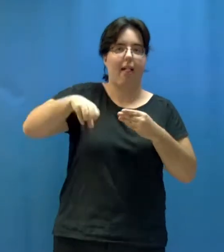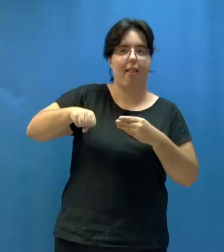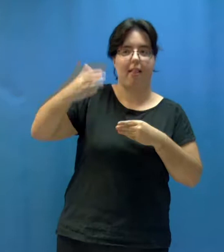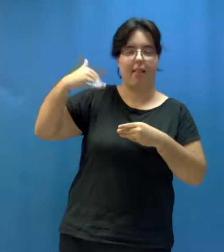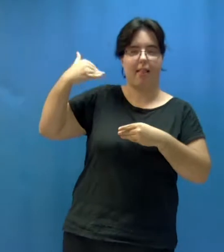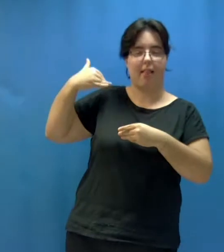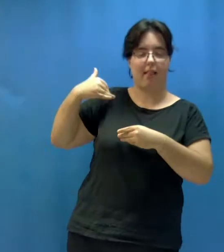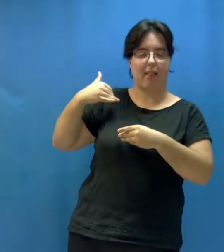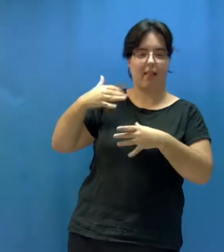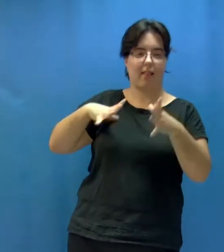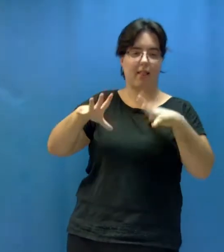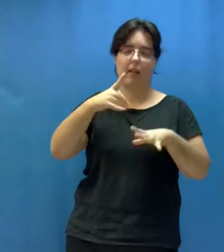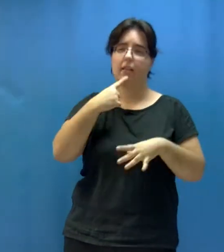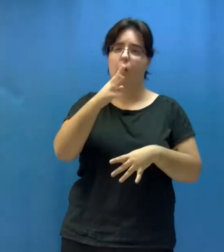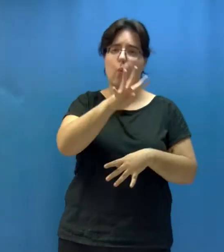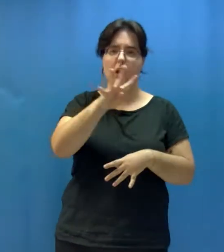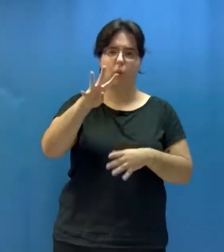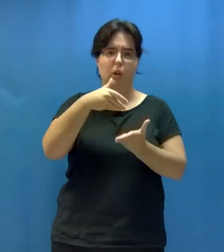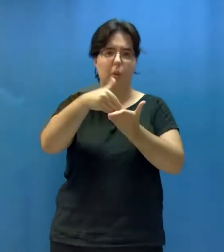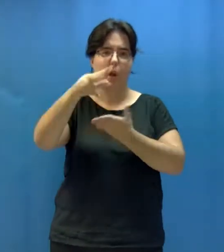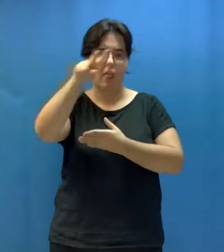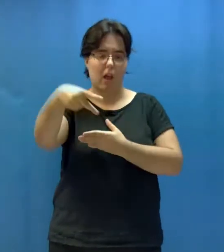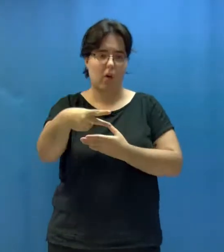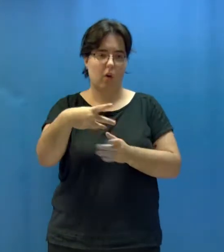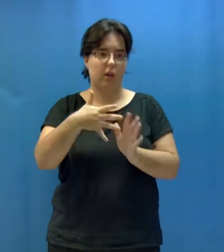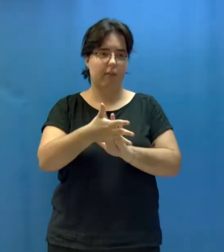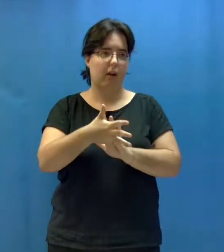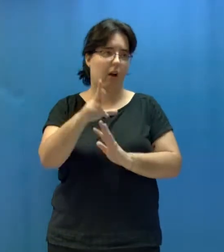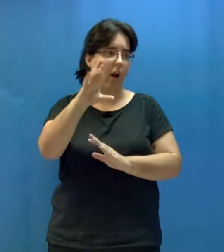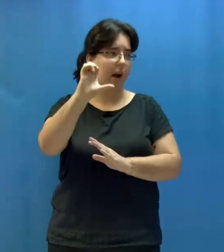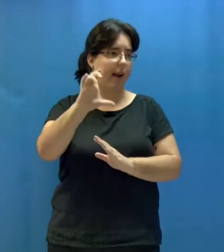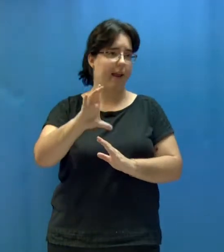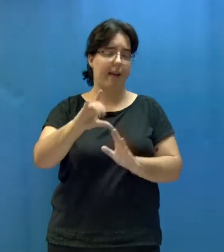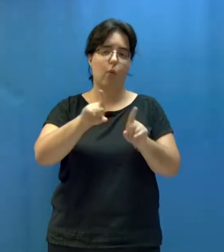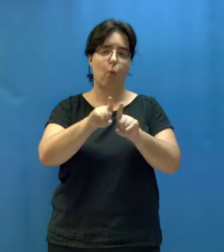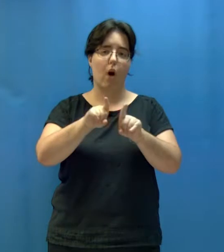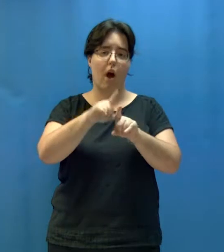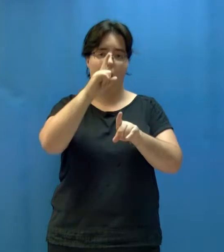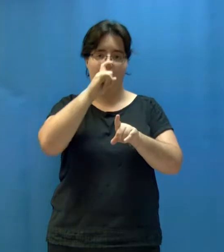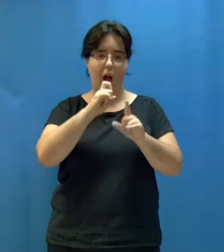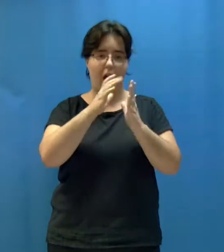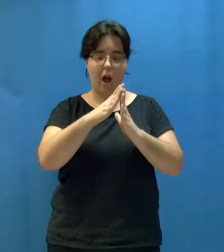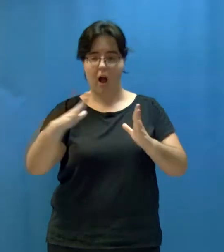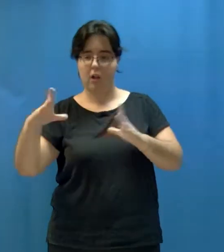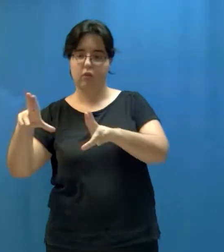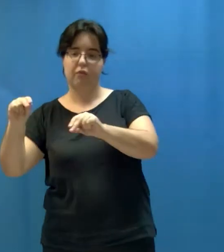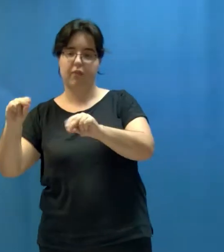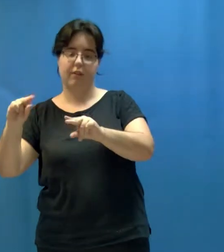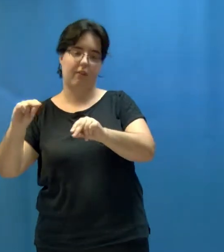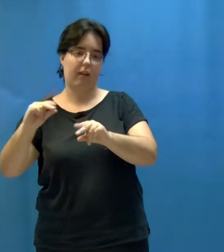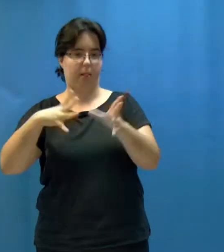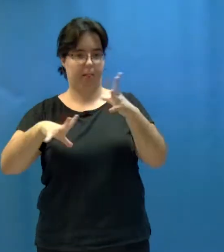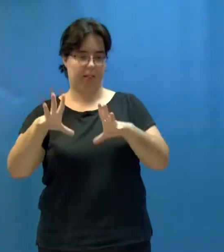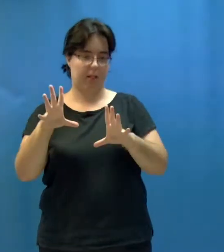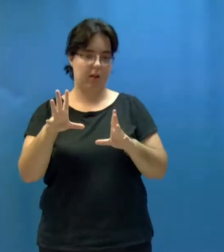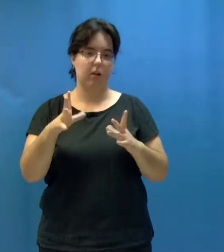menciona una cifra de 44 millones de euros como si eso fuera un REC de final de año, ¿verdad? Mire, la ciudadanía tiene que saber que